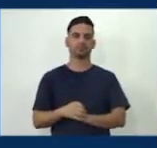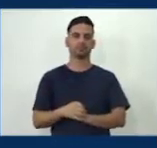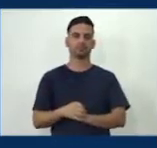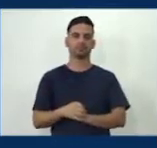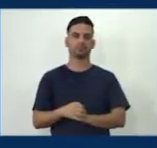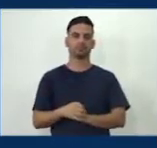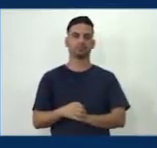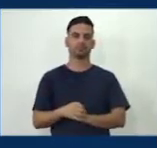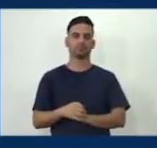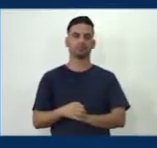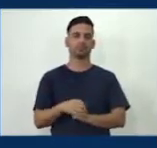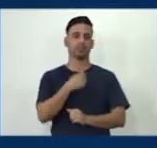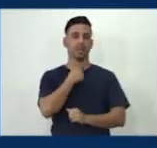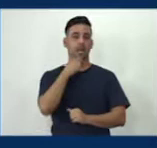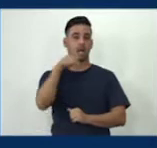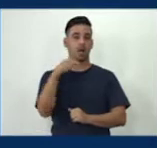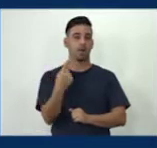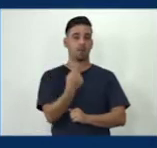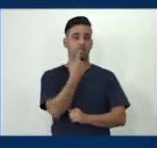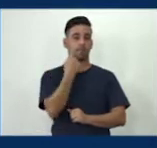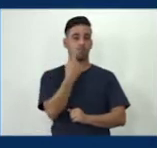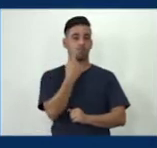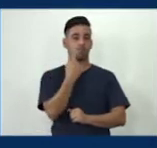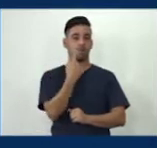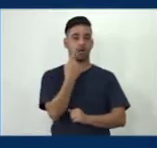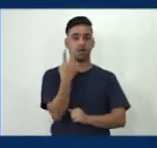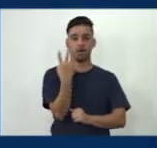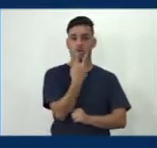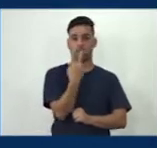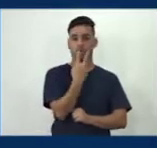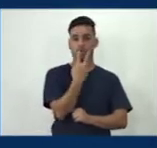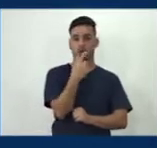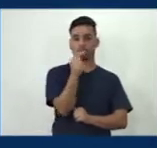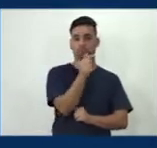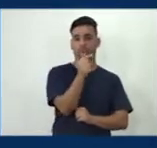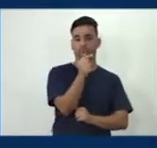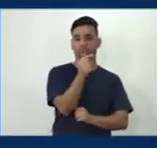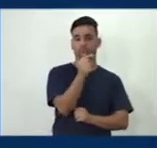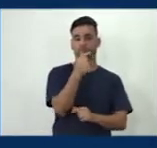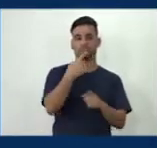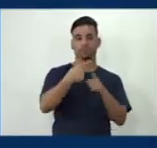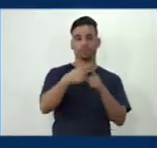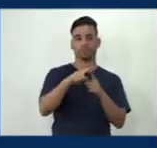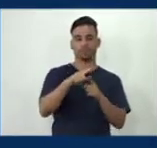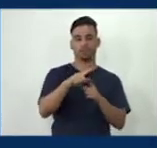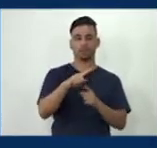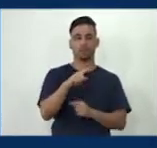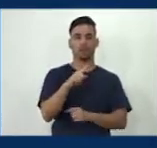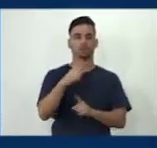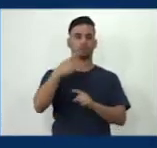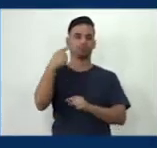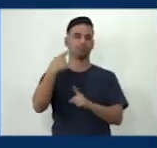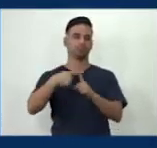iguales. Tenemos un primer caso con las dos cargas negativas y un segundo caso con las dos cargas positivas.